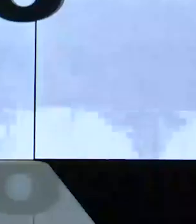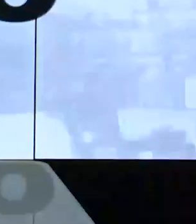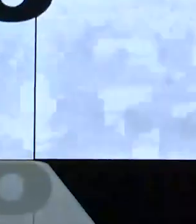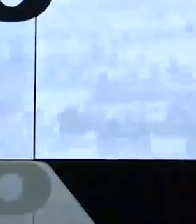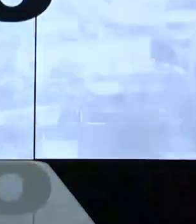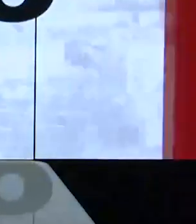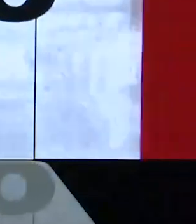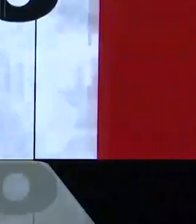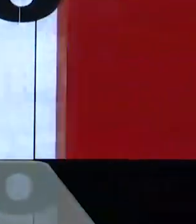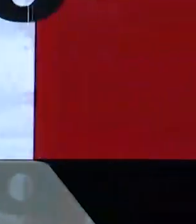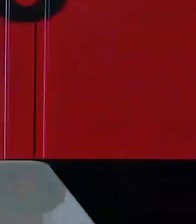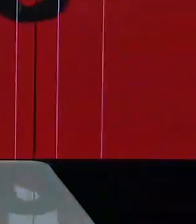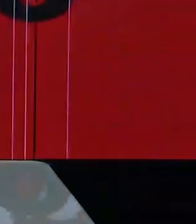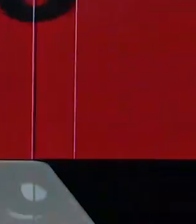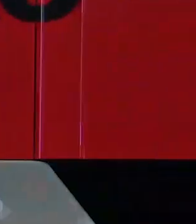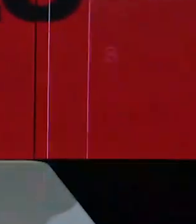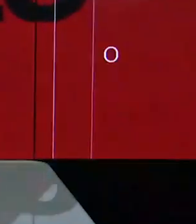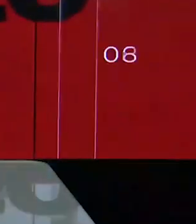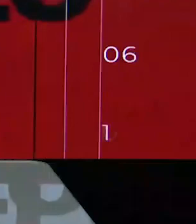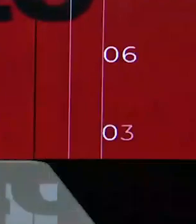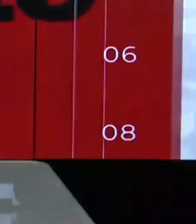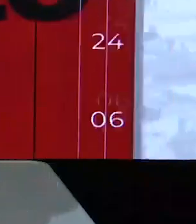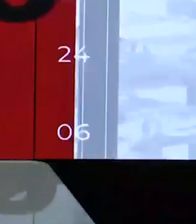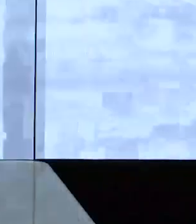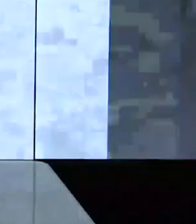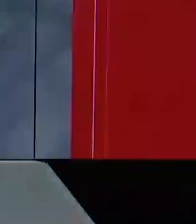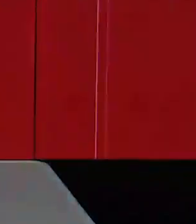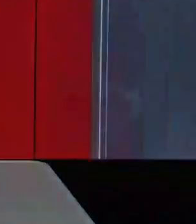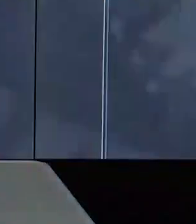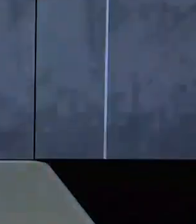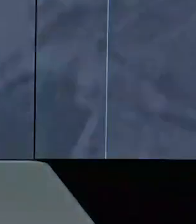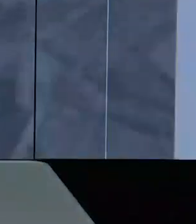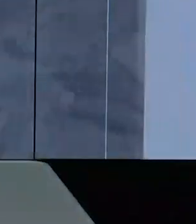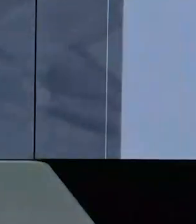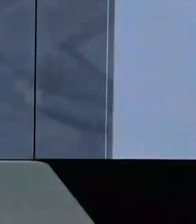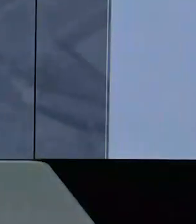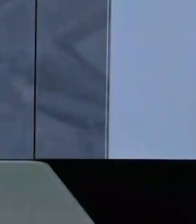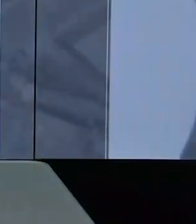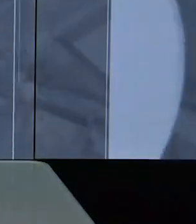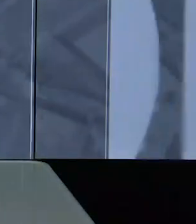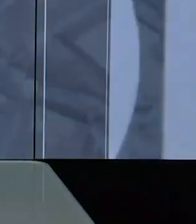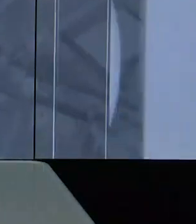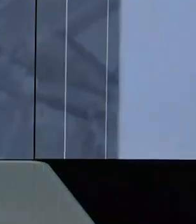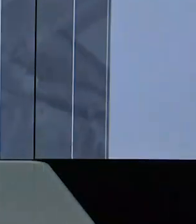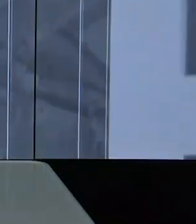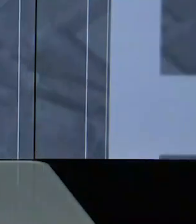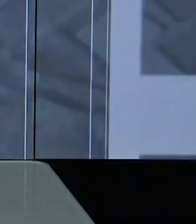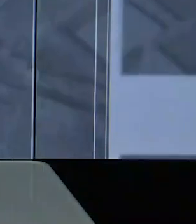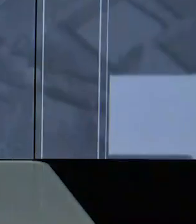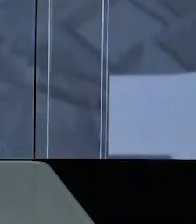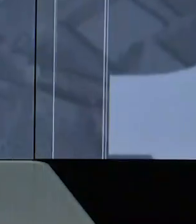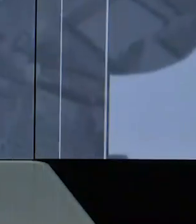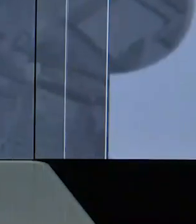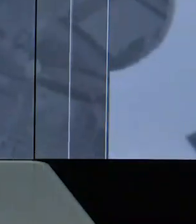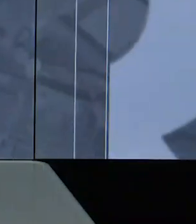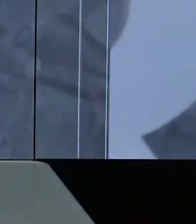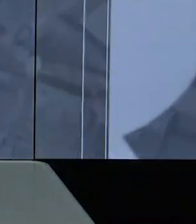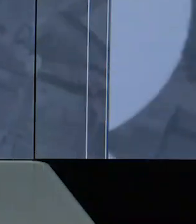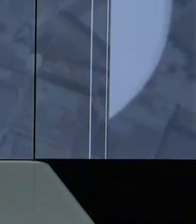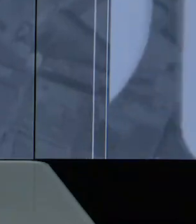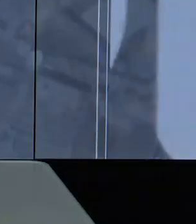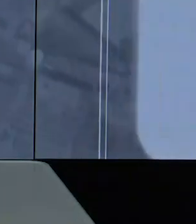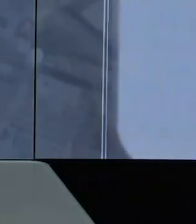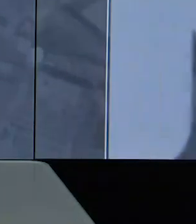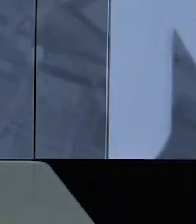Por último, el titular de la CFE adelantó que en Baja California se encuentran en construcción al menos 3 plantas de ciclo combinado